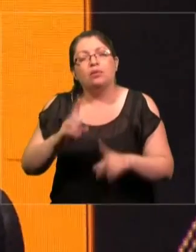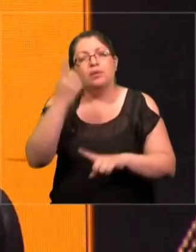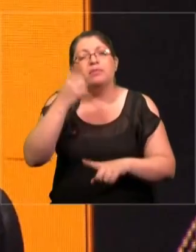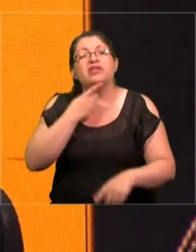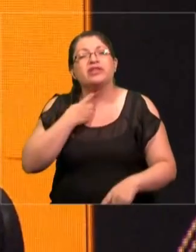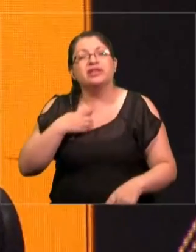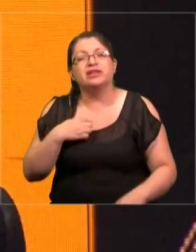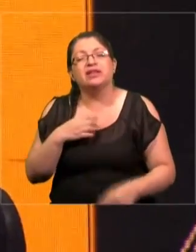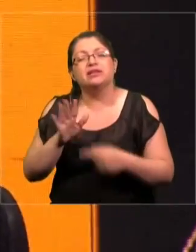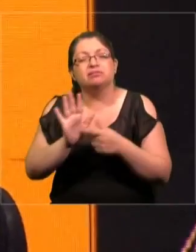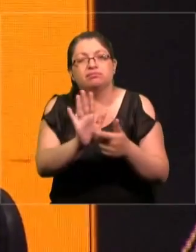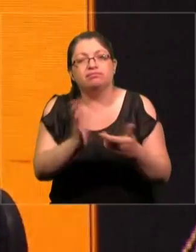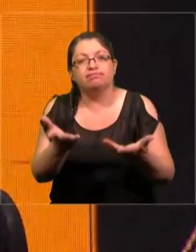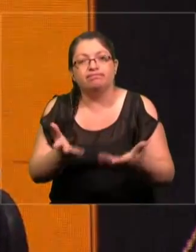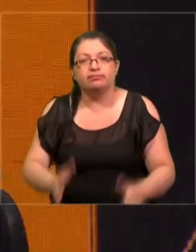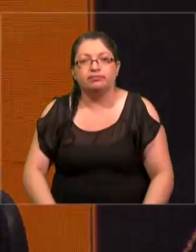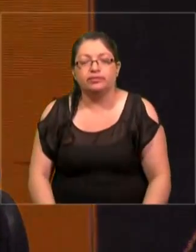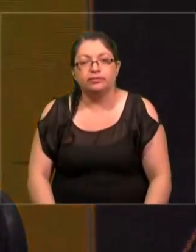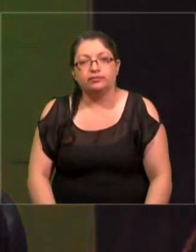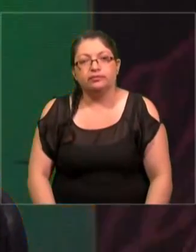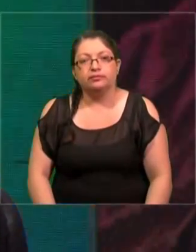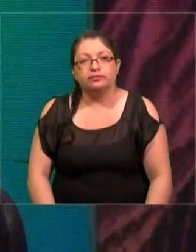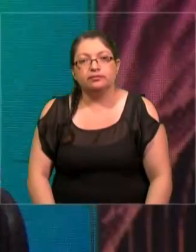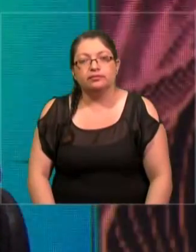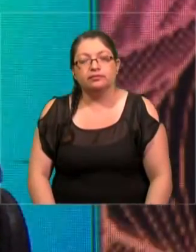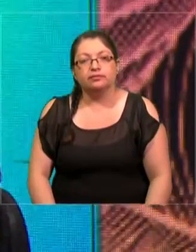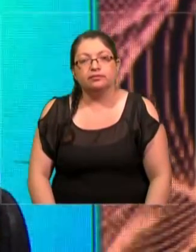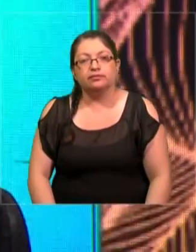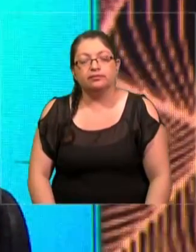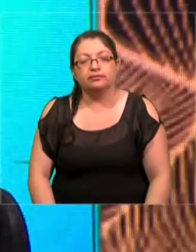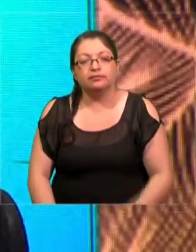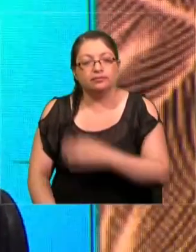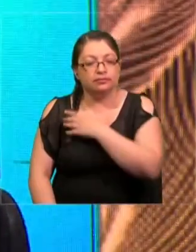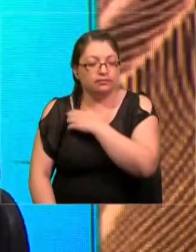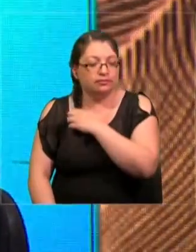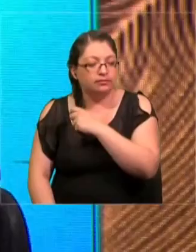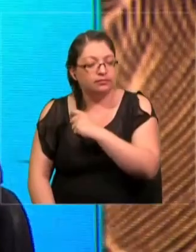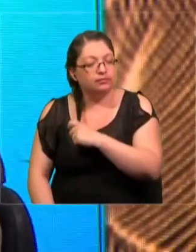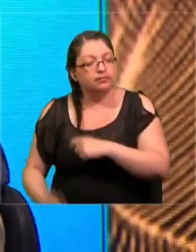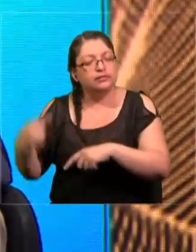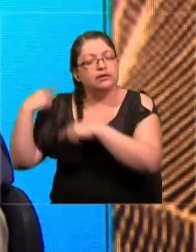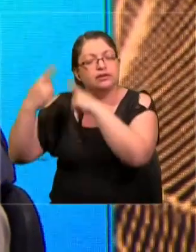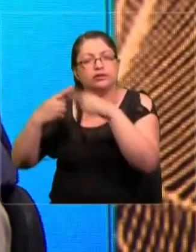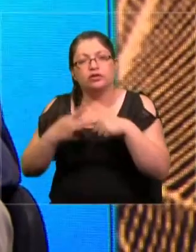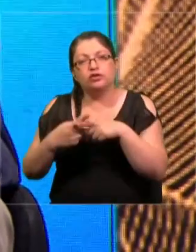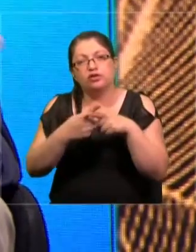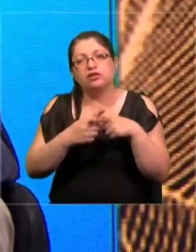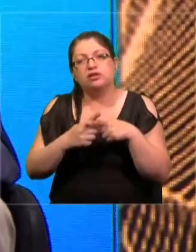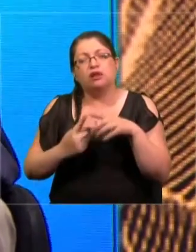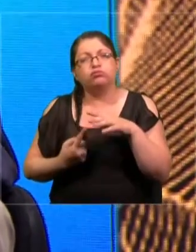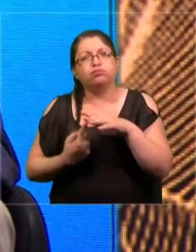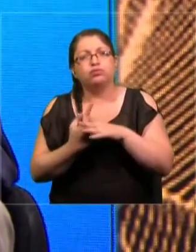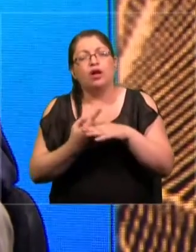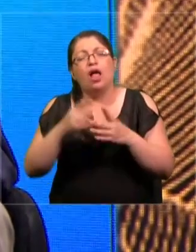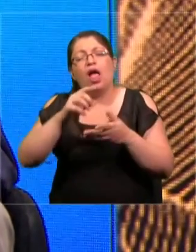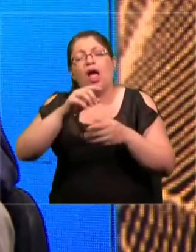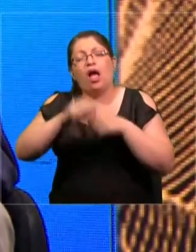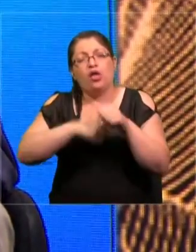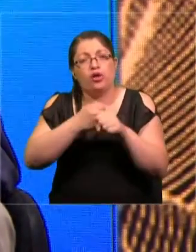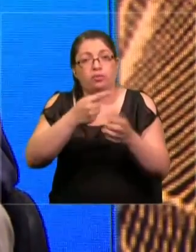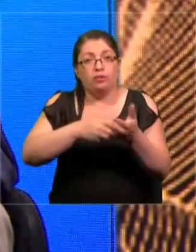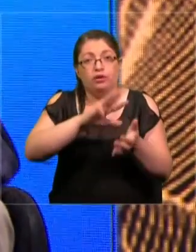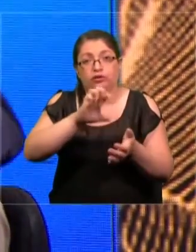interesante destacar es que la historia social que surge en los años 80 en el mundo y en Chile también